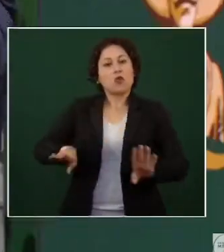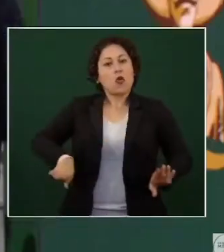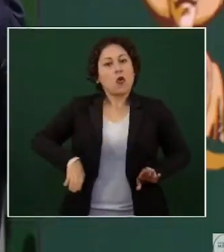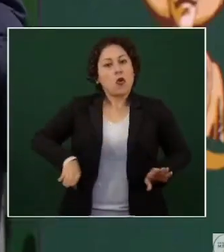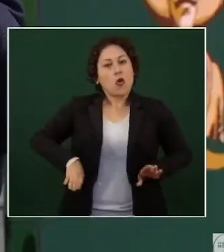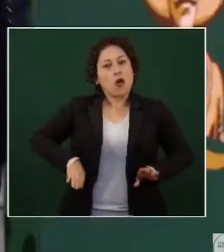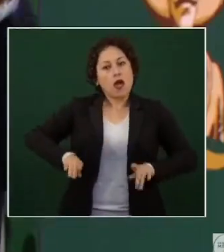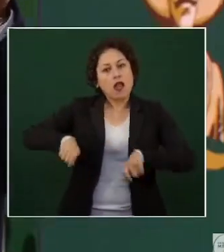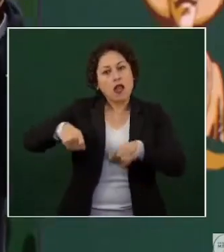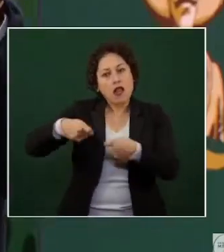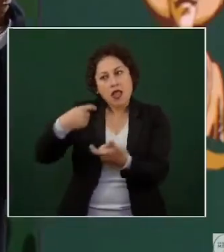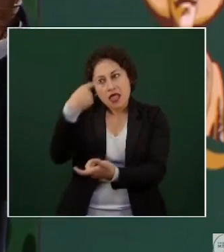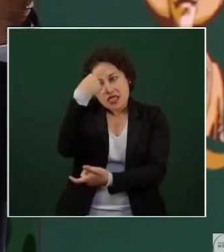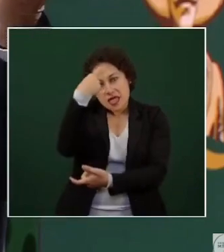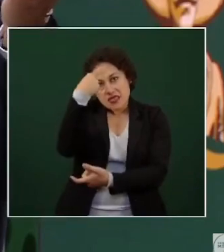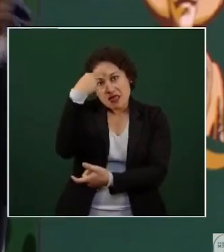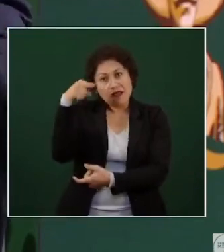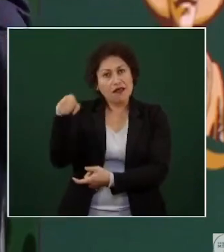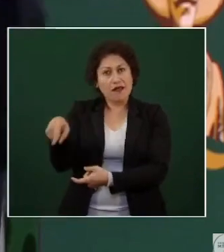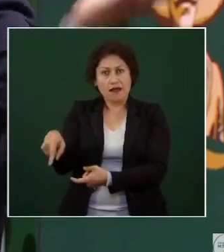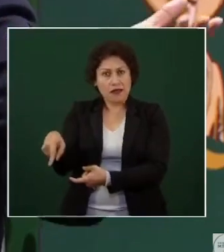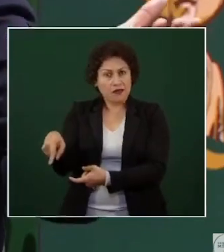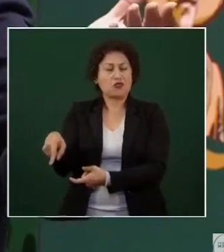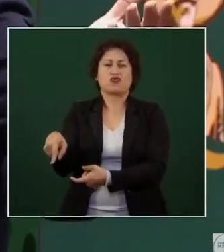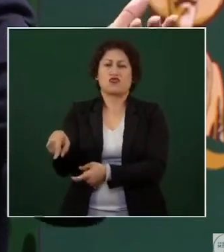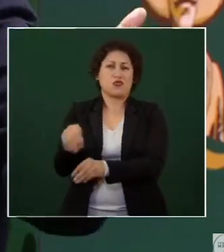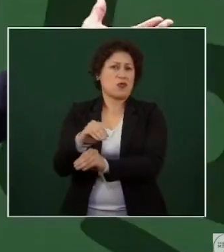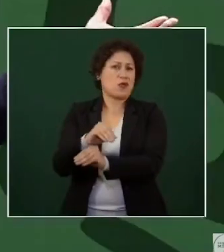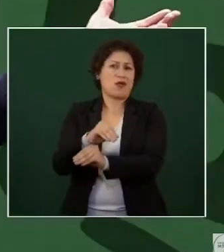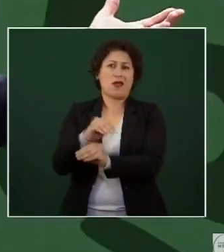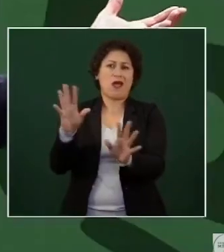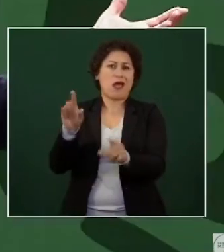Bueno, lo han hecho históricamente. Golpe de Estado,